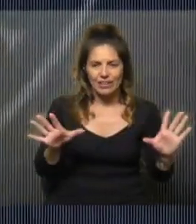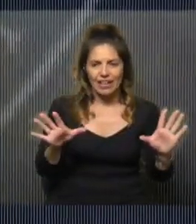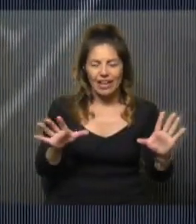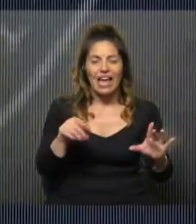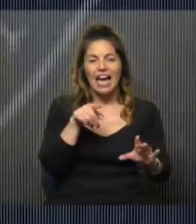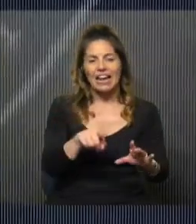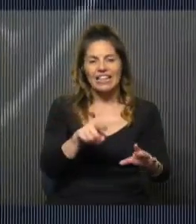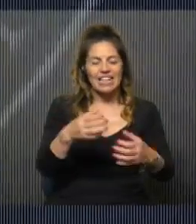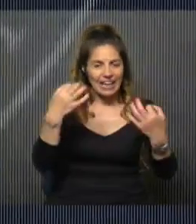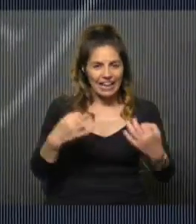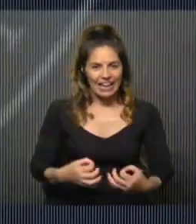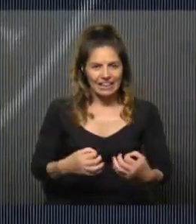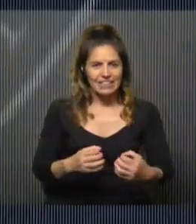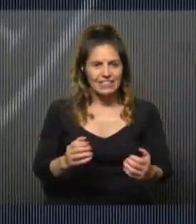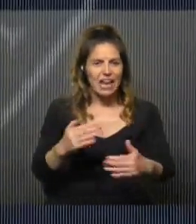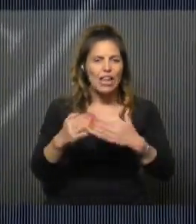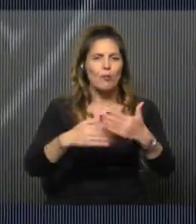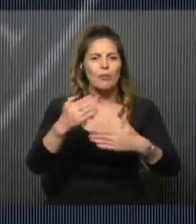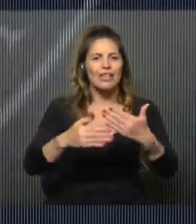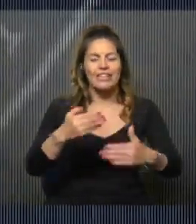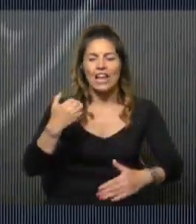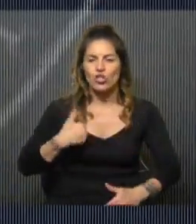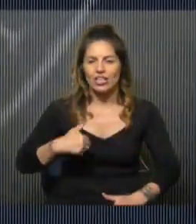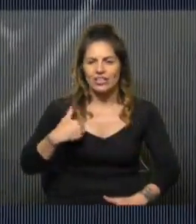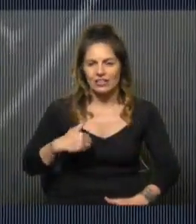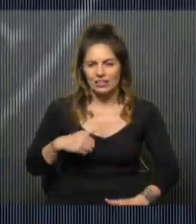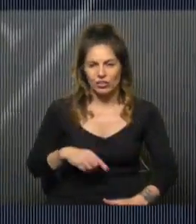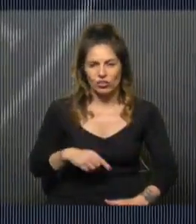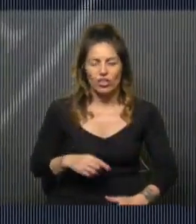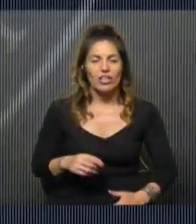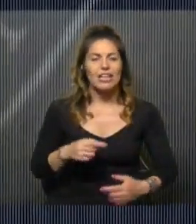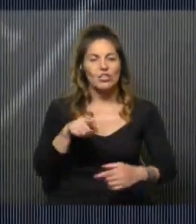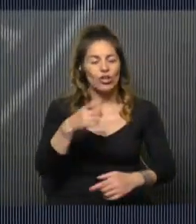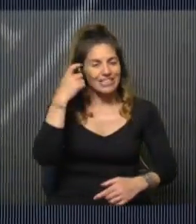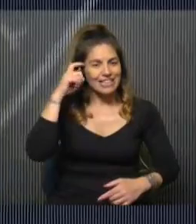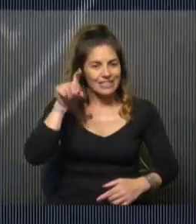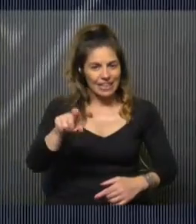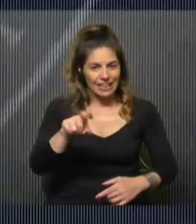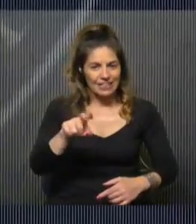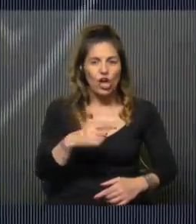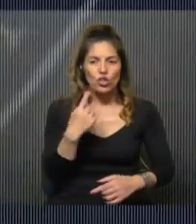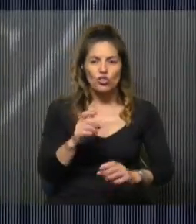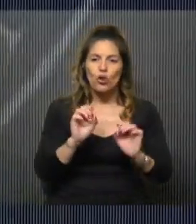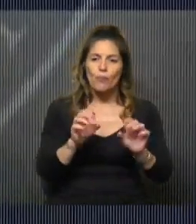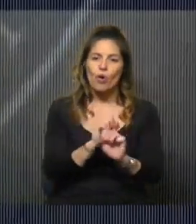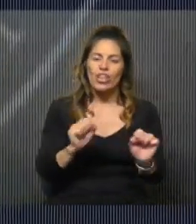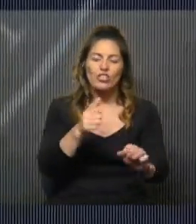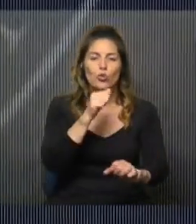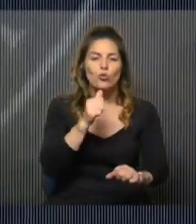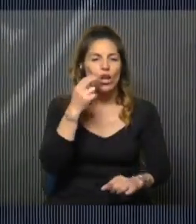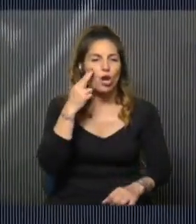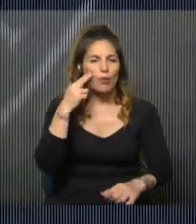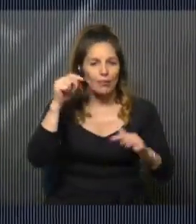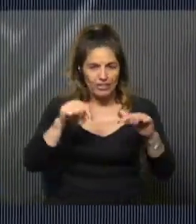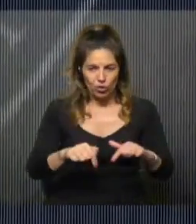son aquellas que garantizan la prosperidad de los argentinos si abrazamos esas ideas no solo vamos a poder solucionar los problemas